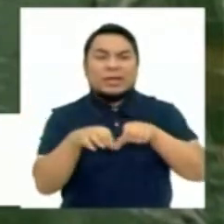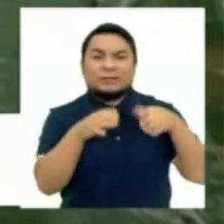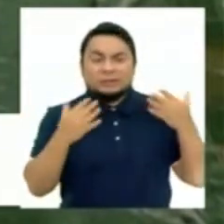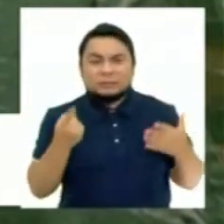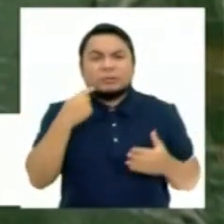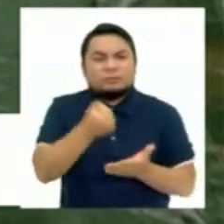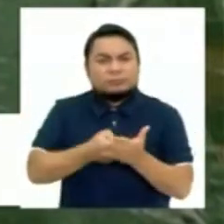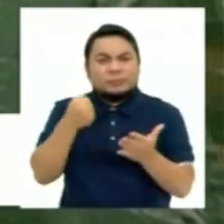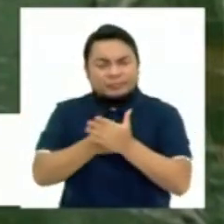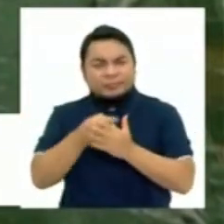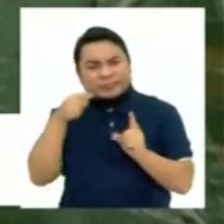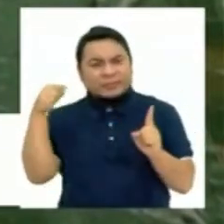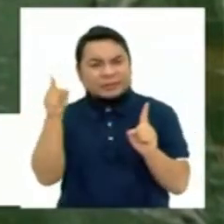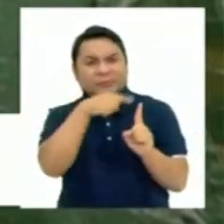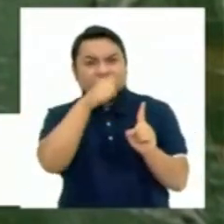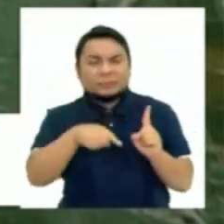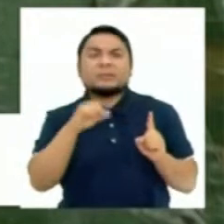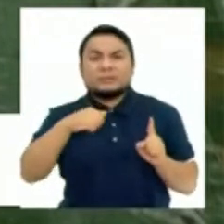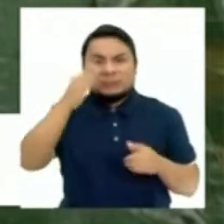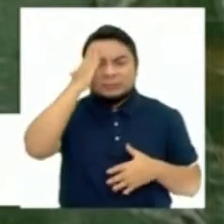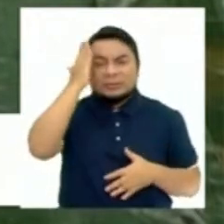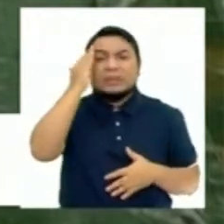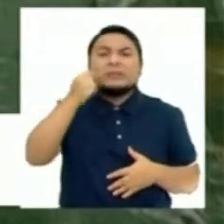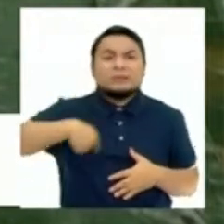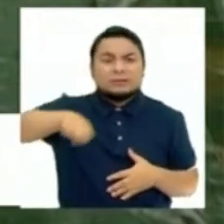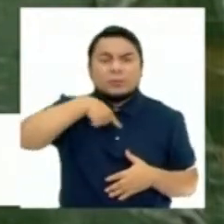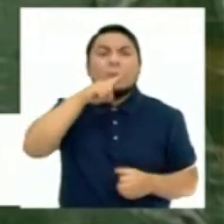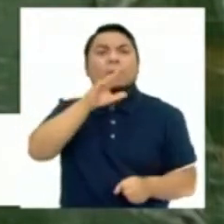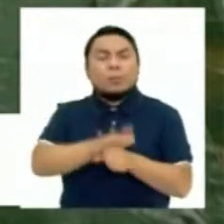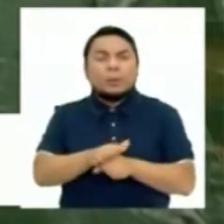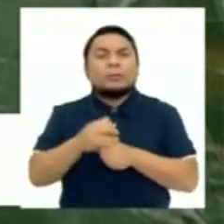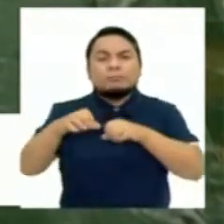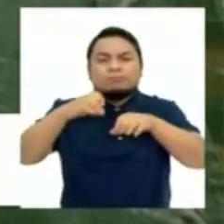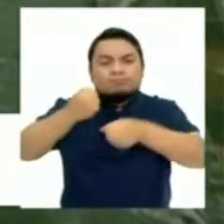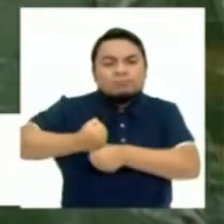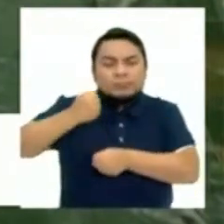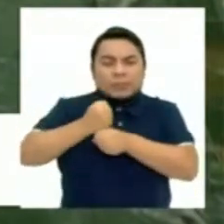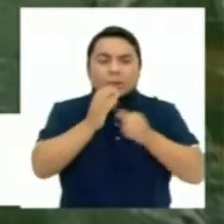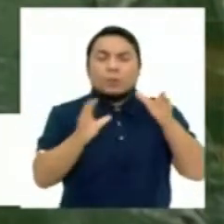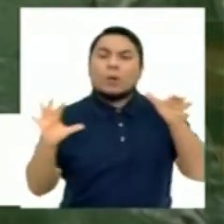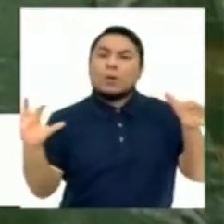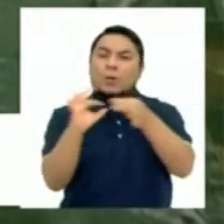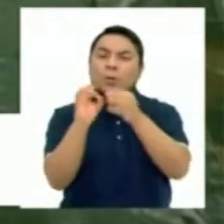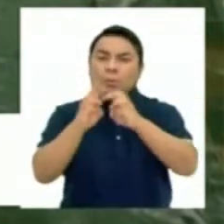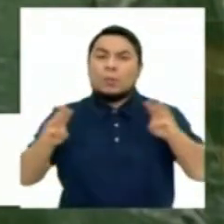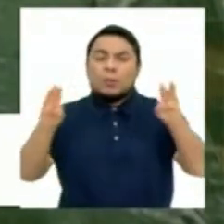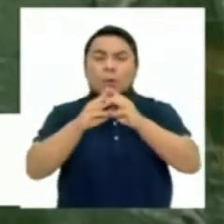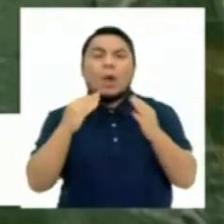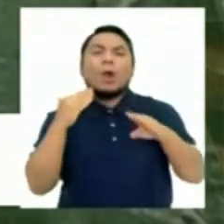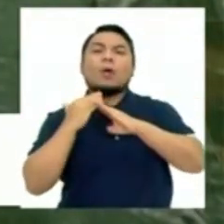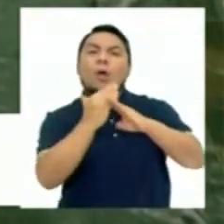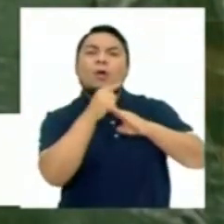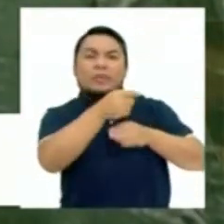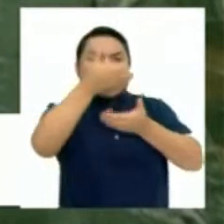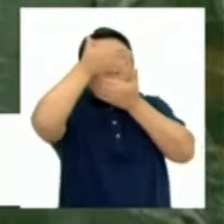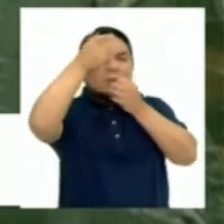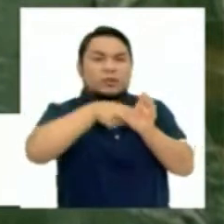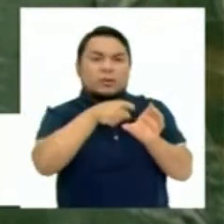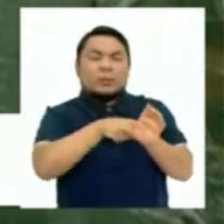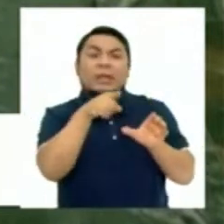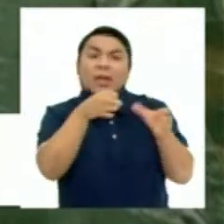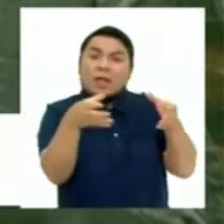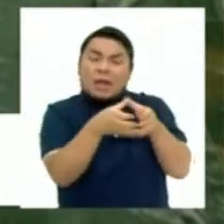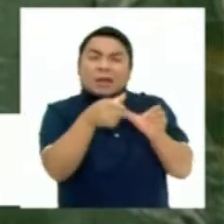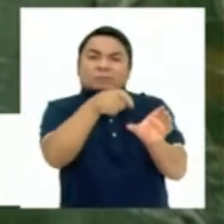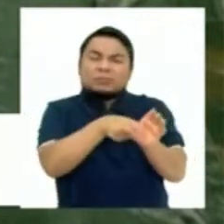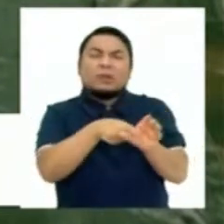para combatirlo. Estamos comprometidos con la estrategia global de las naciones contra el terrorismo. El terrorismo nunca ha